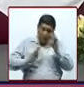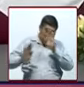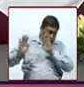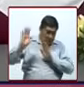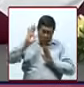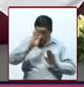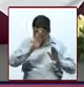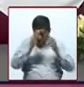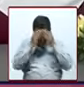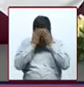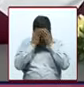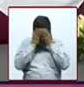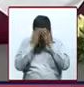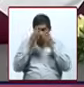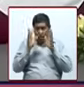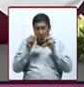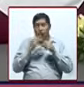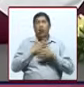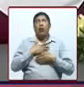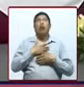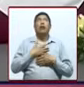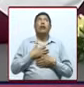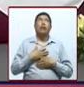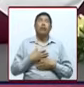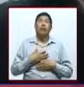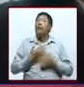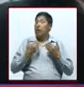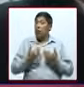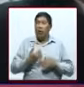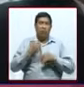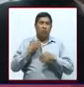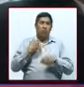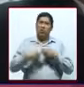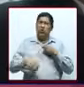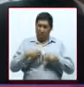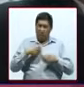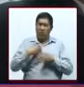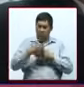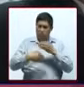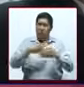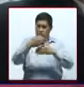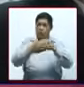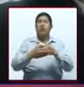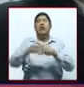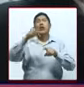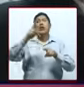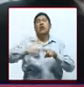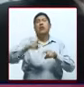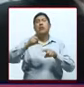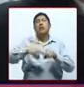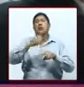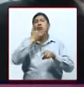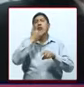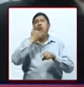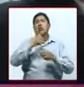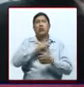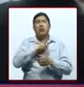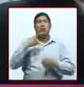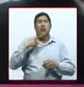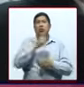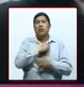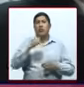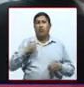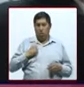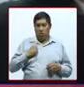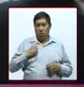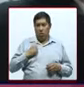en cuanto al calendario. Ahora el camino está complejo aún. Todavía depende de lo que vaya a ocurrir en el Parlamento. Sí.